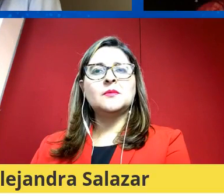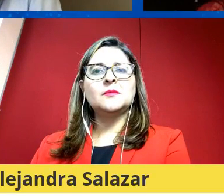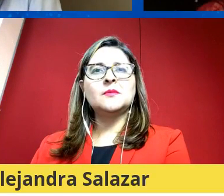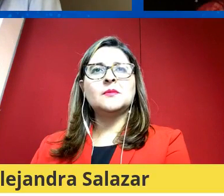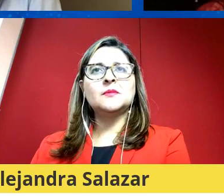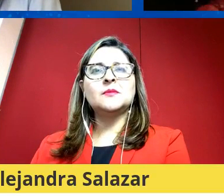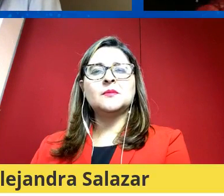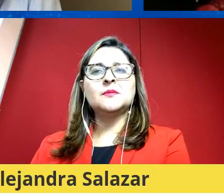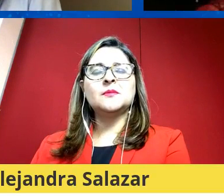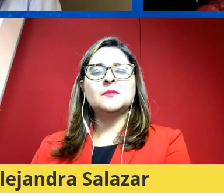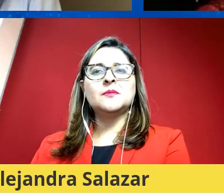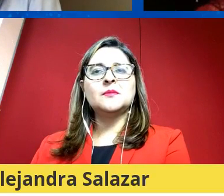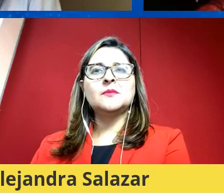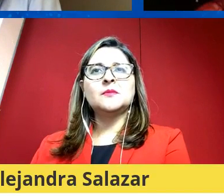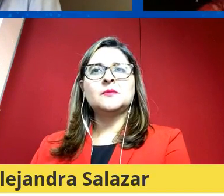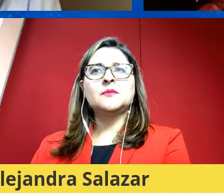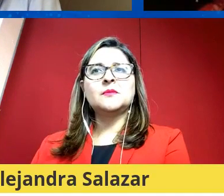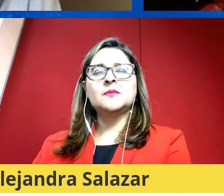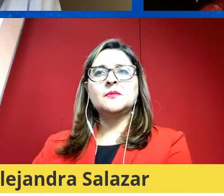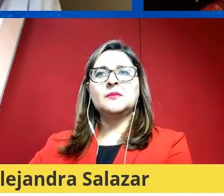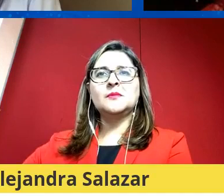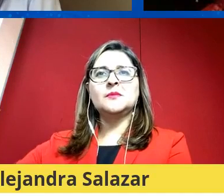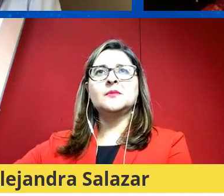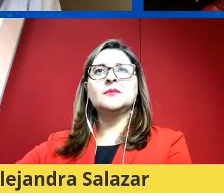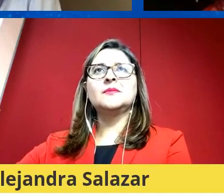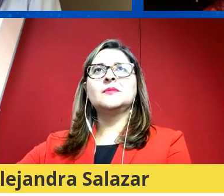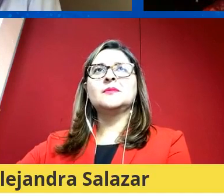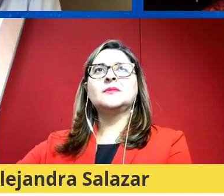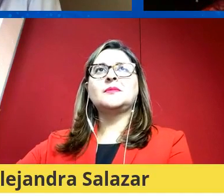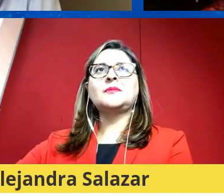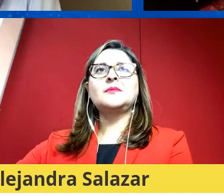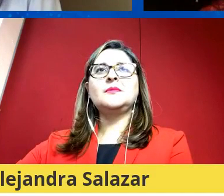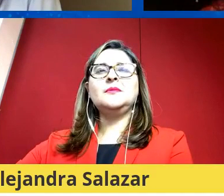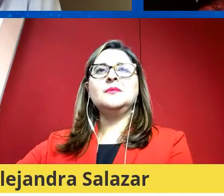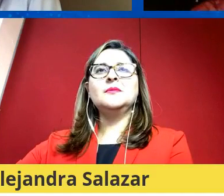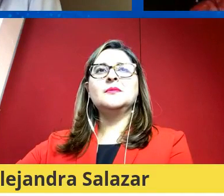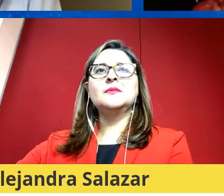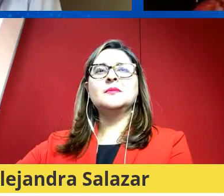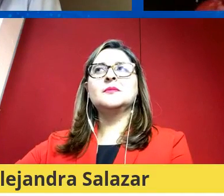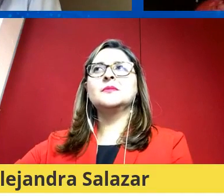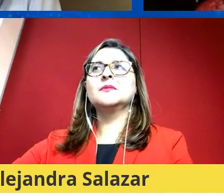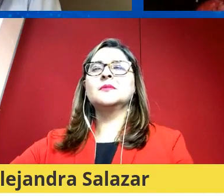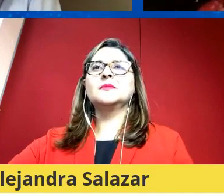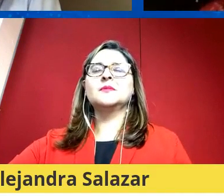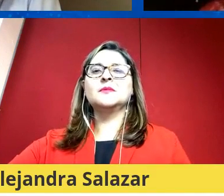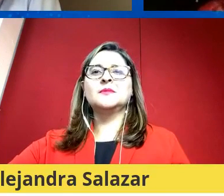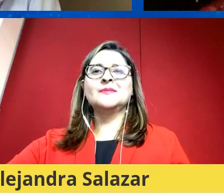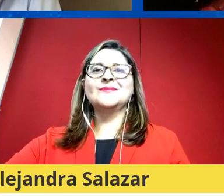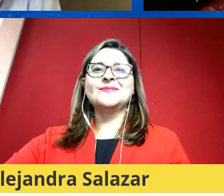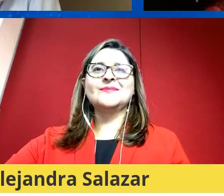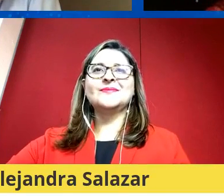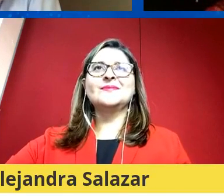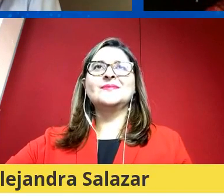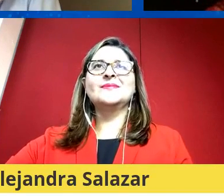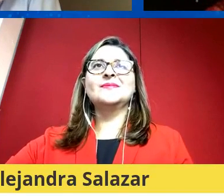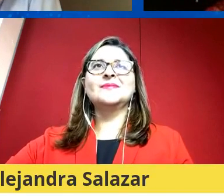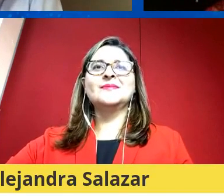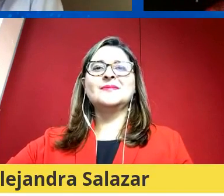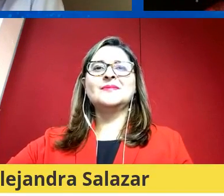de civilizaciones que son mucho más antiguas y mucho más sabias que las actuales que existen en las